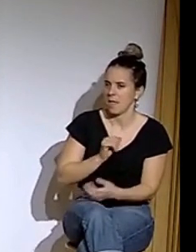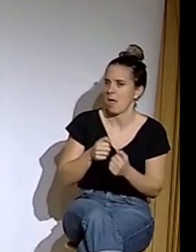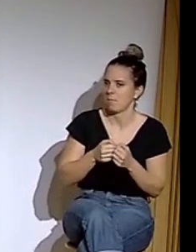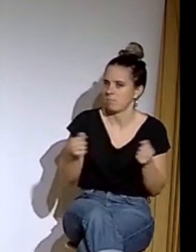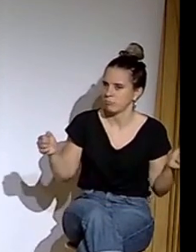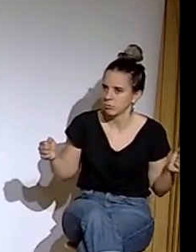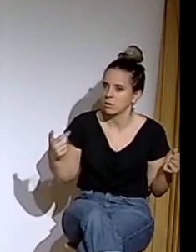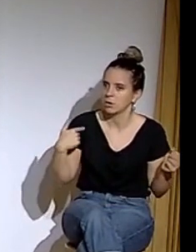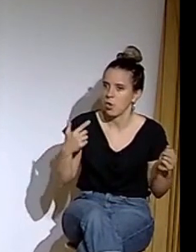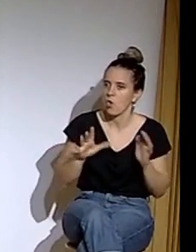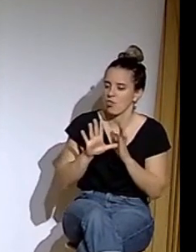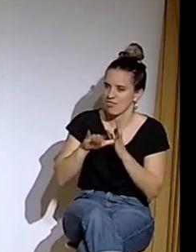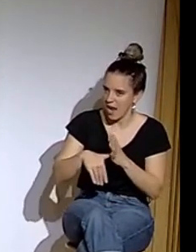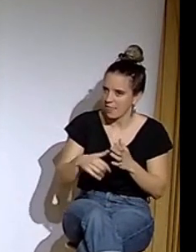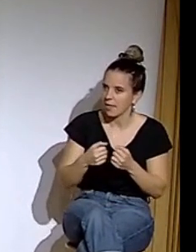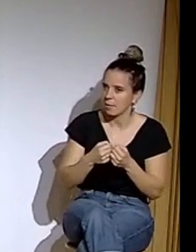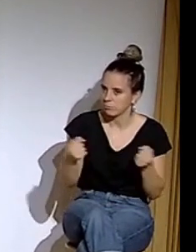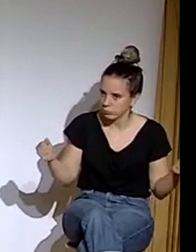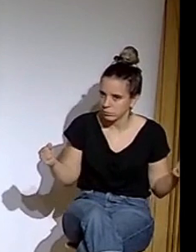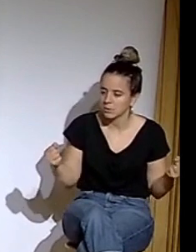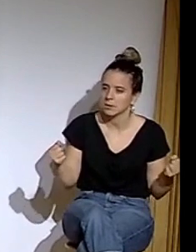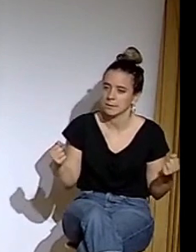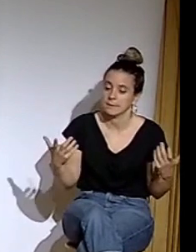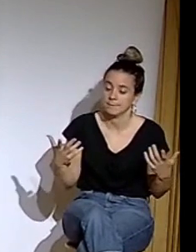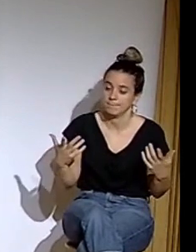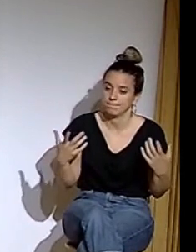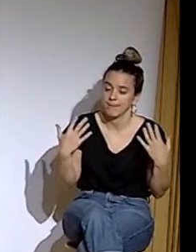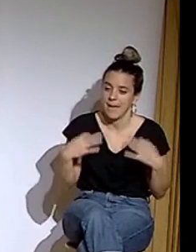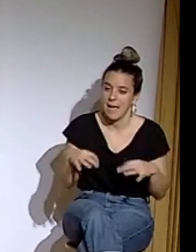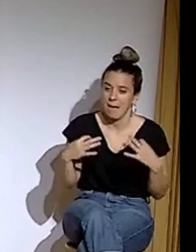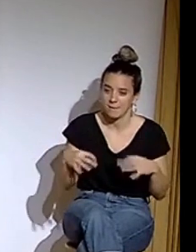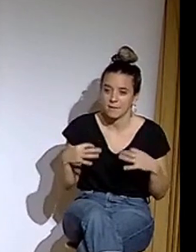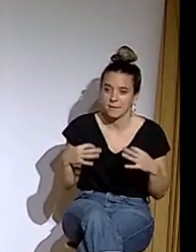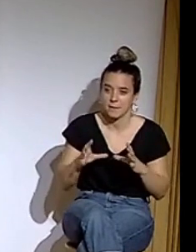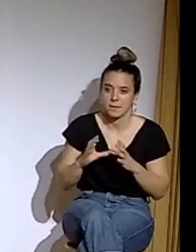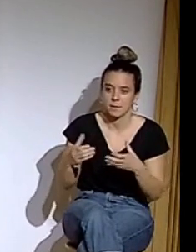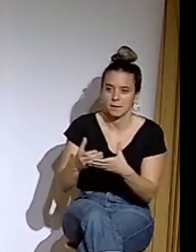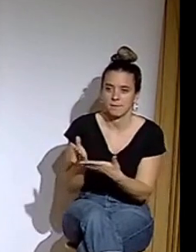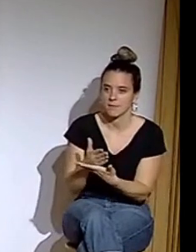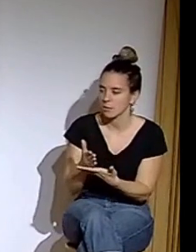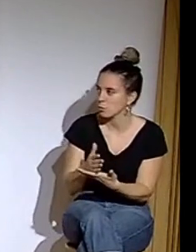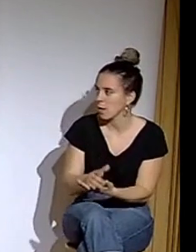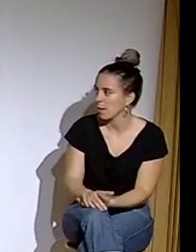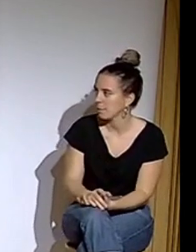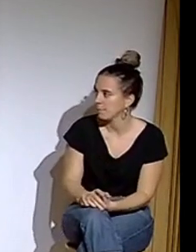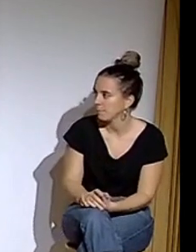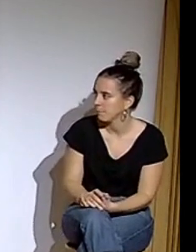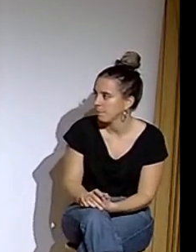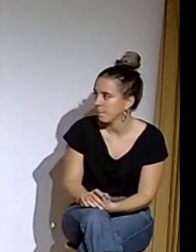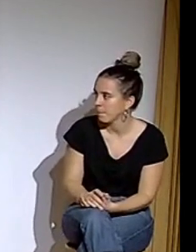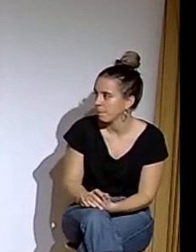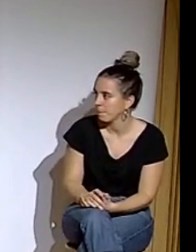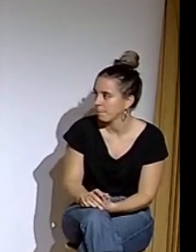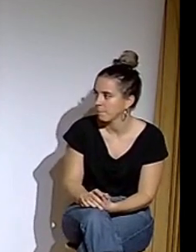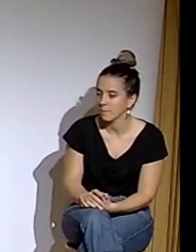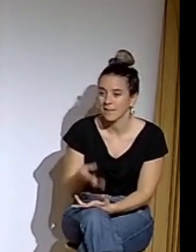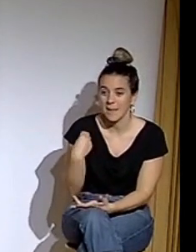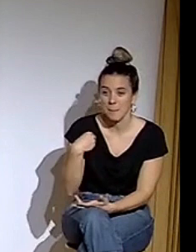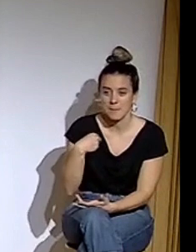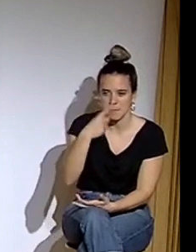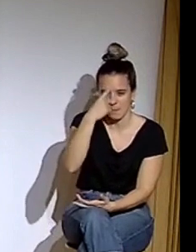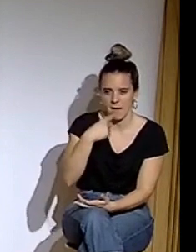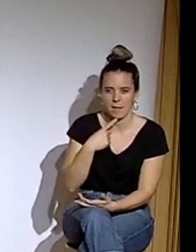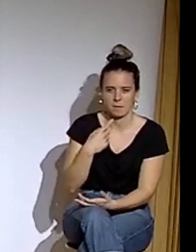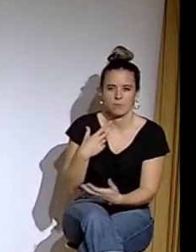salido del armario muy tarde que es una realidad tristemente habitual en el colectivo bisexual esa imagen me parecía muy